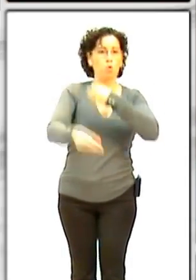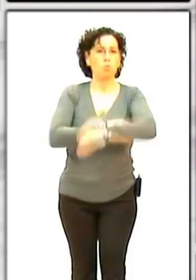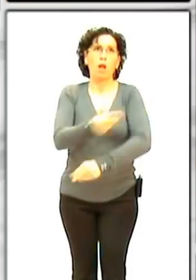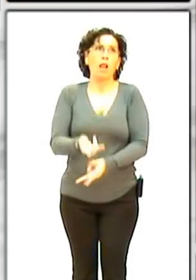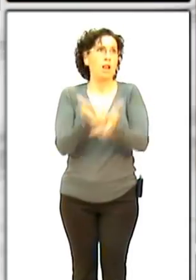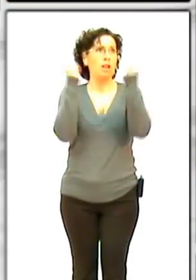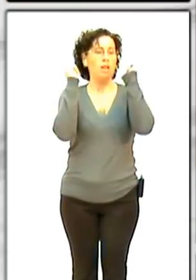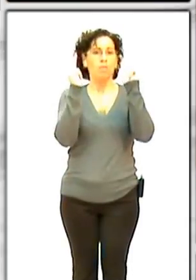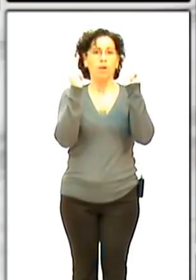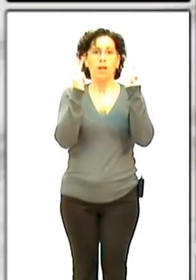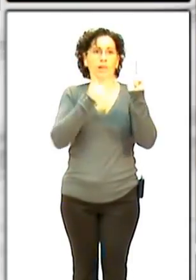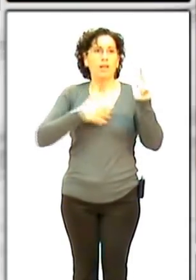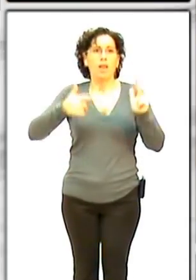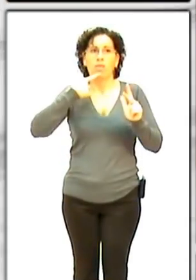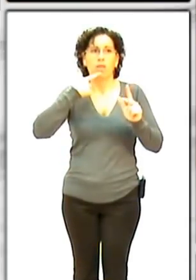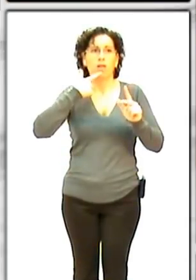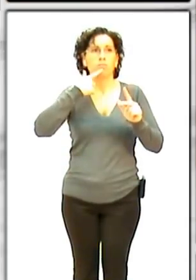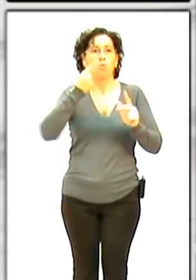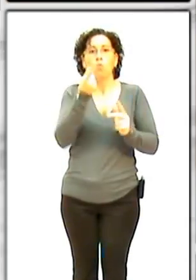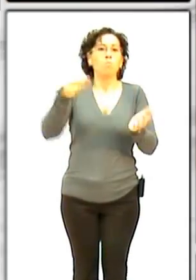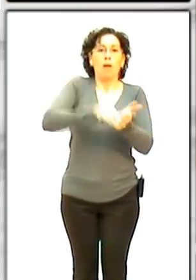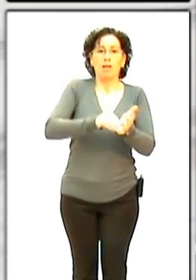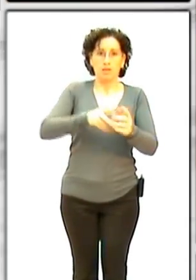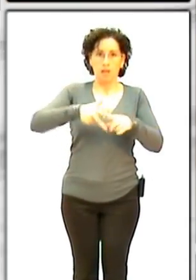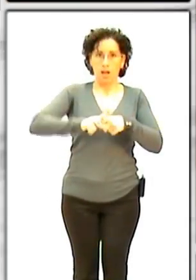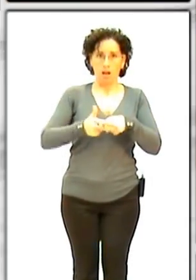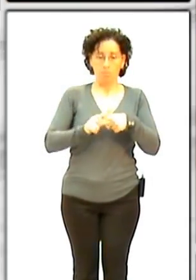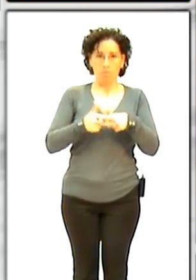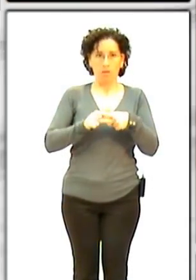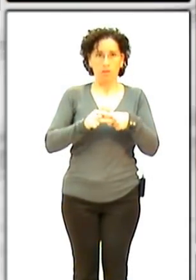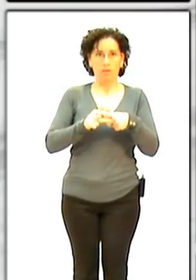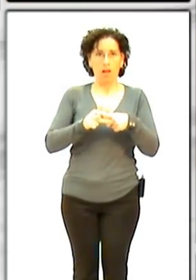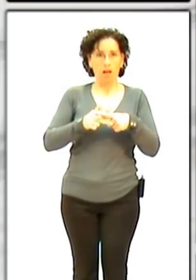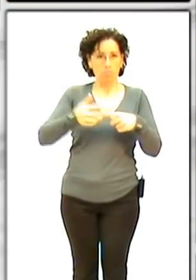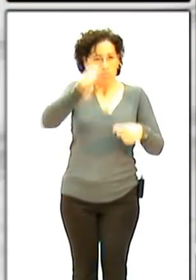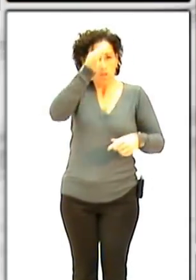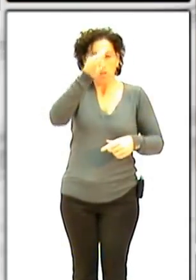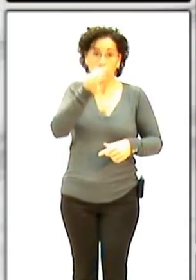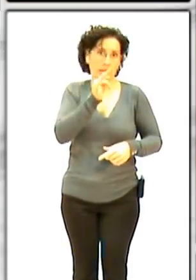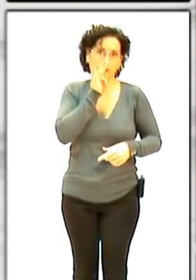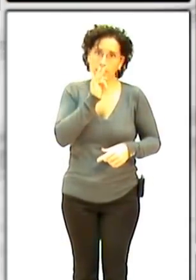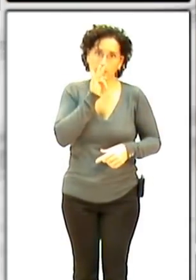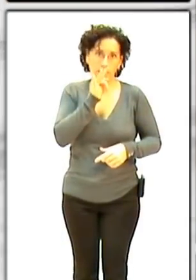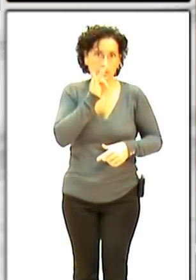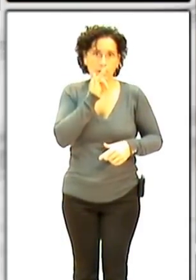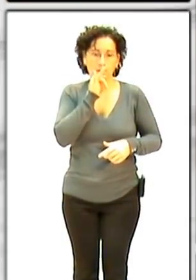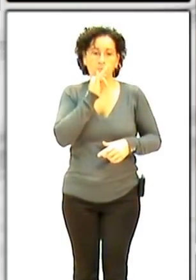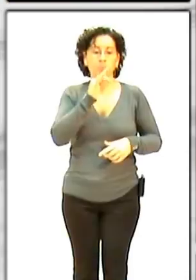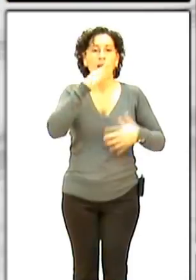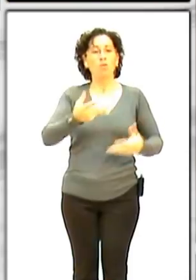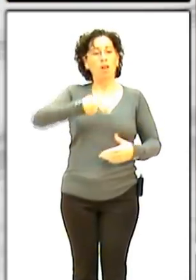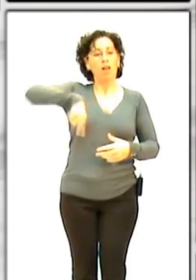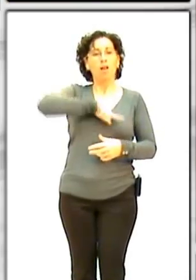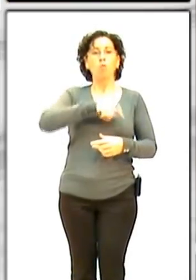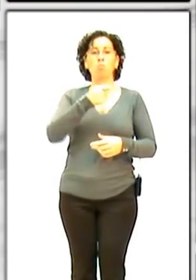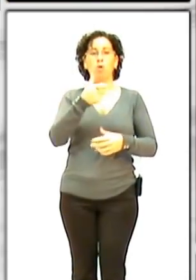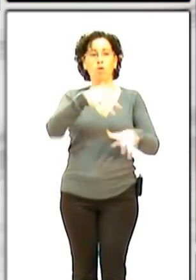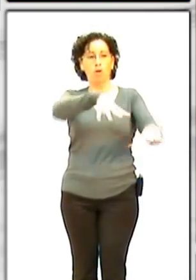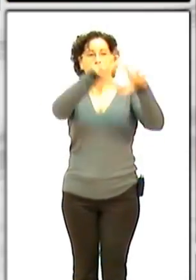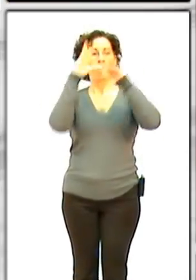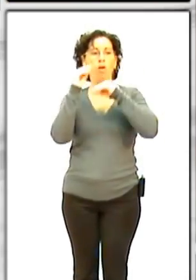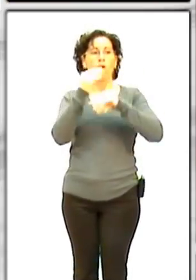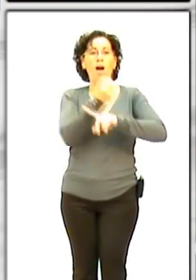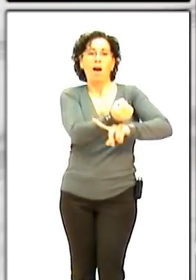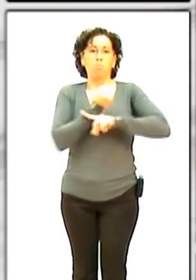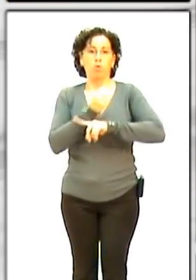usarlos como, digamos, una herramienta precisa, ¿no? Más bien lo entendemos como herramientas de apoyo a la